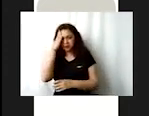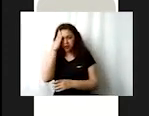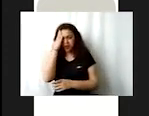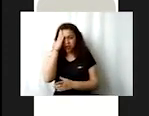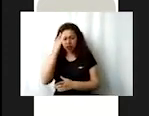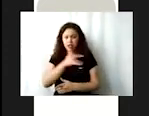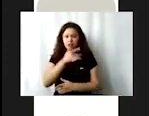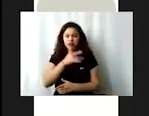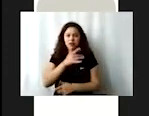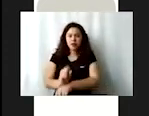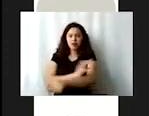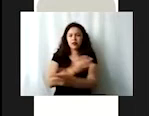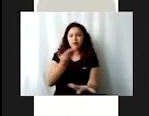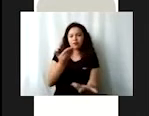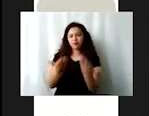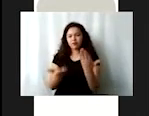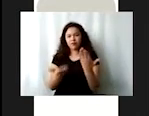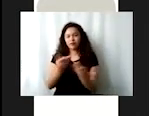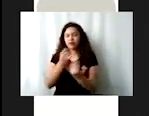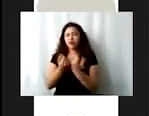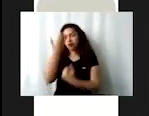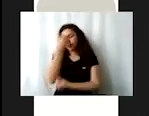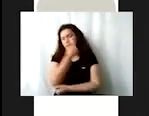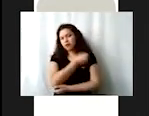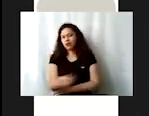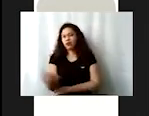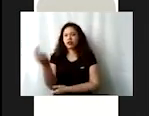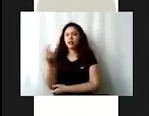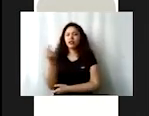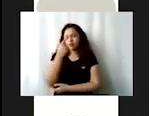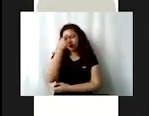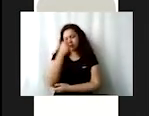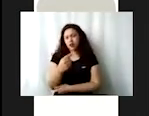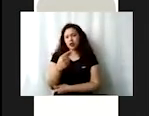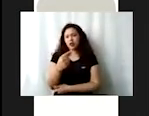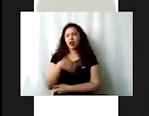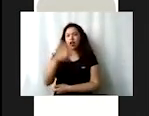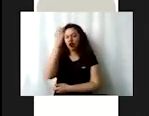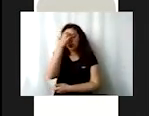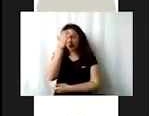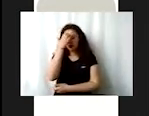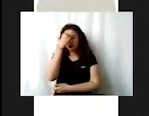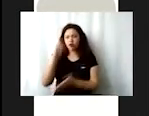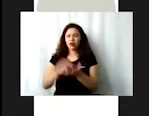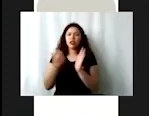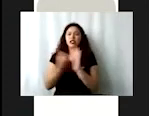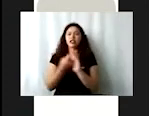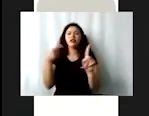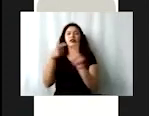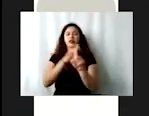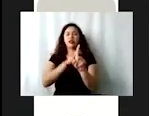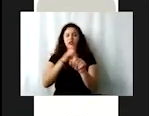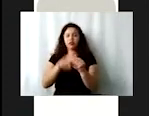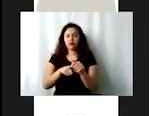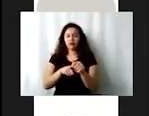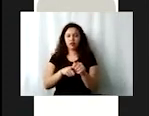¿no? También otra de las habilidades requeridas en cuanto a conocimiento técnico específico es el